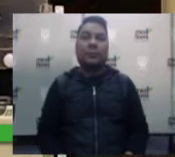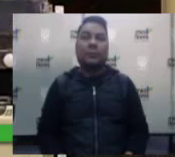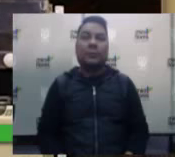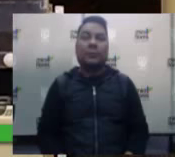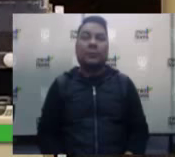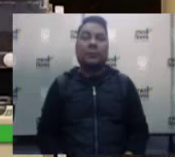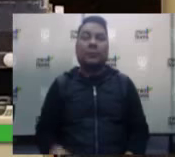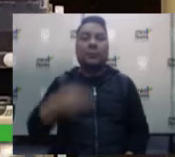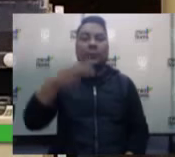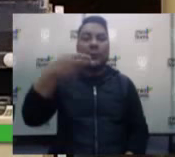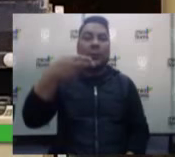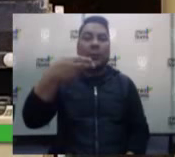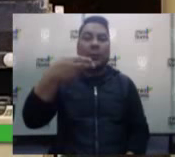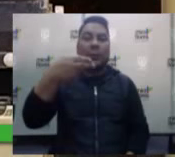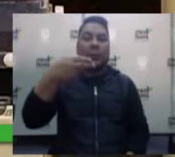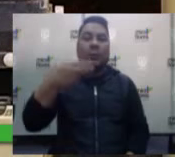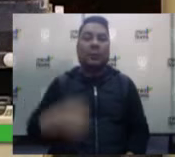H.